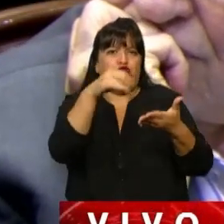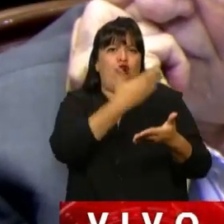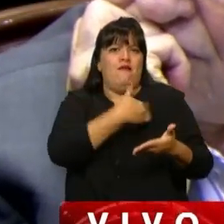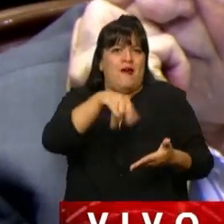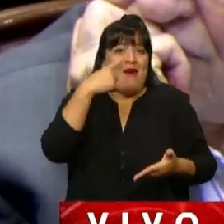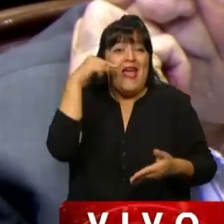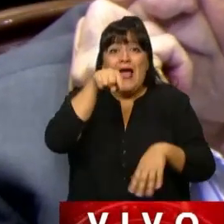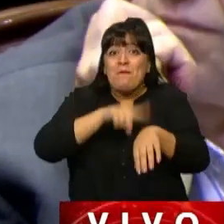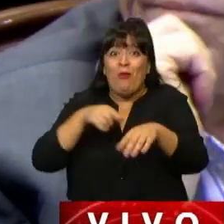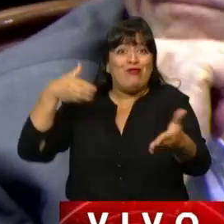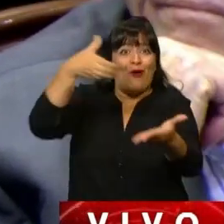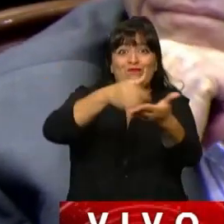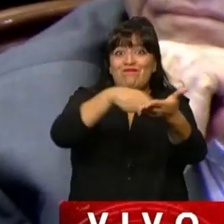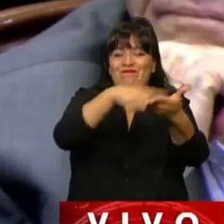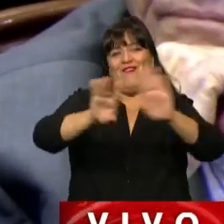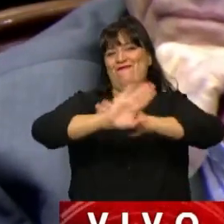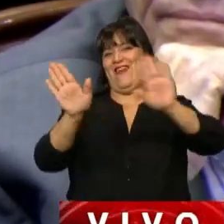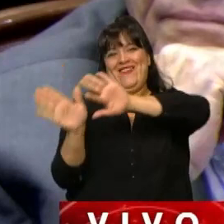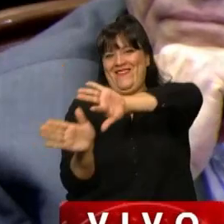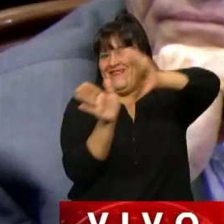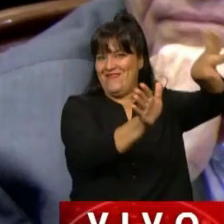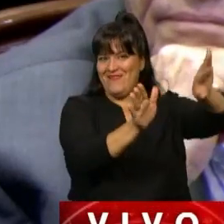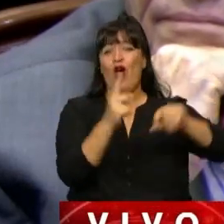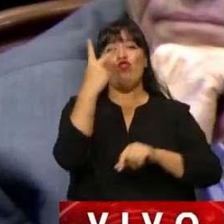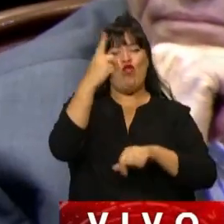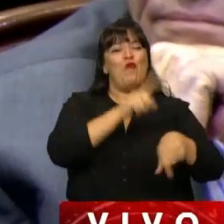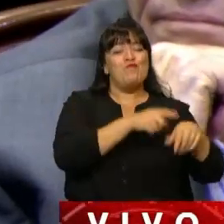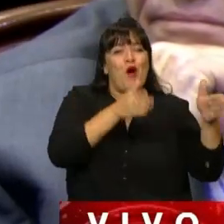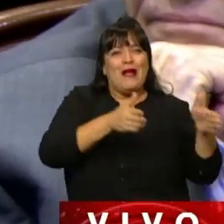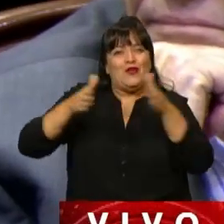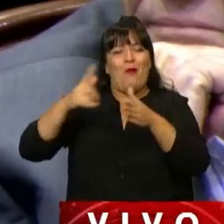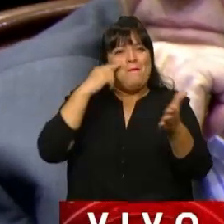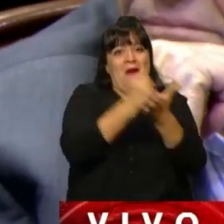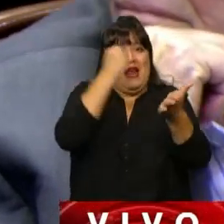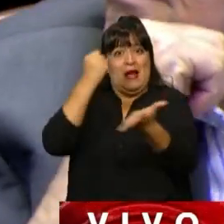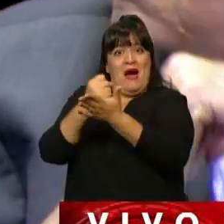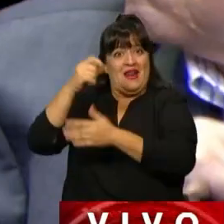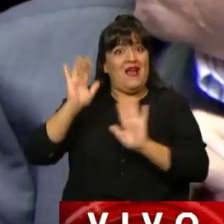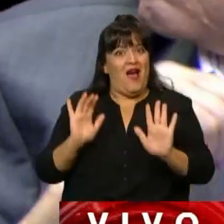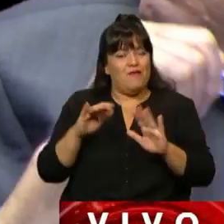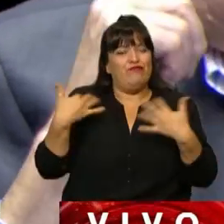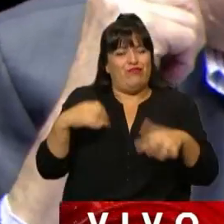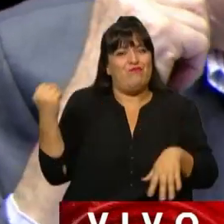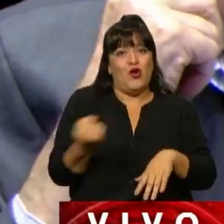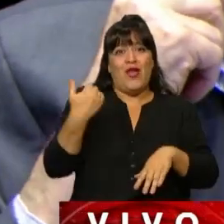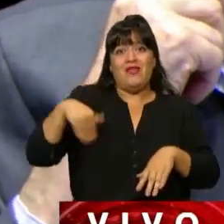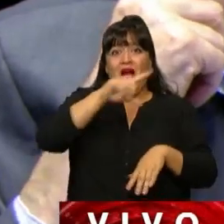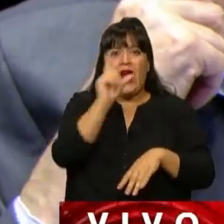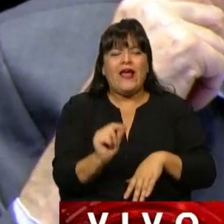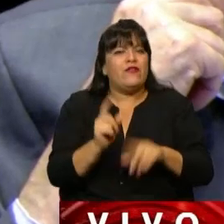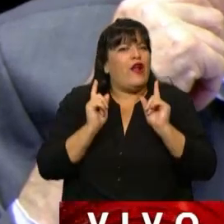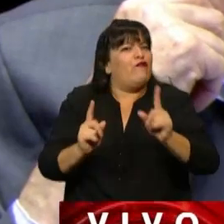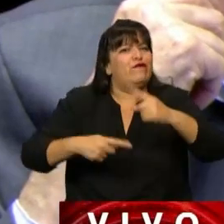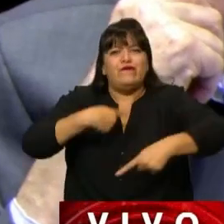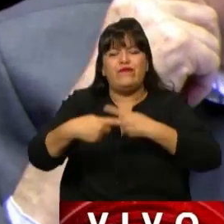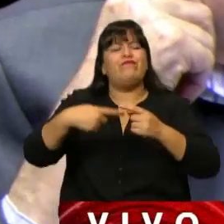autoridades. Así que dos momentos históricos en los cuales la Argentina decide mantener